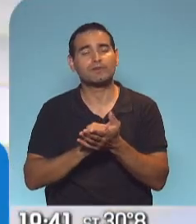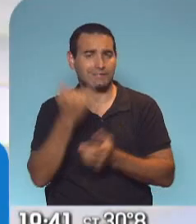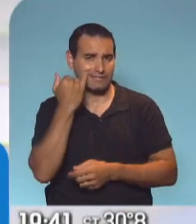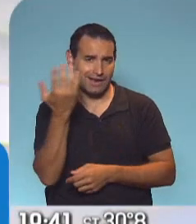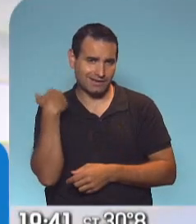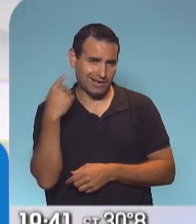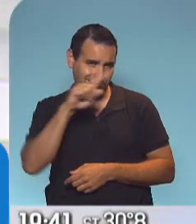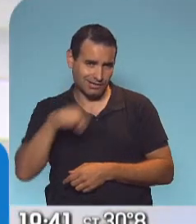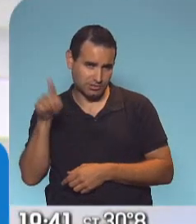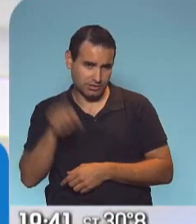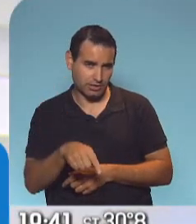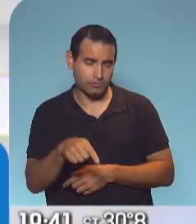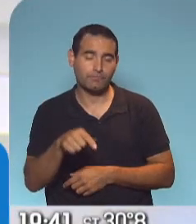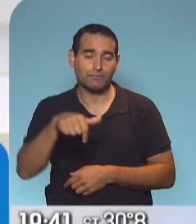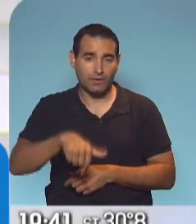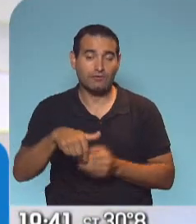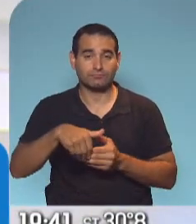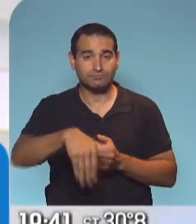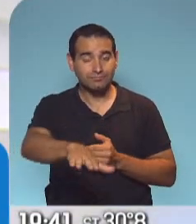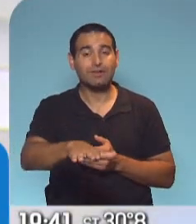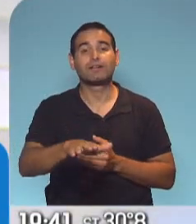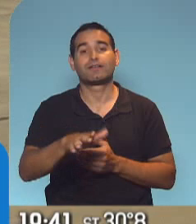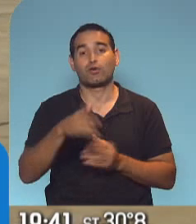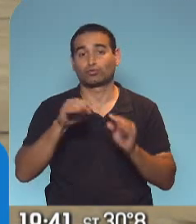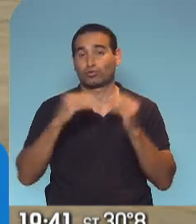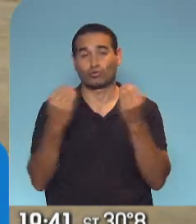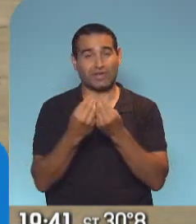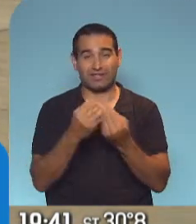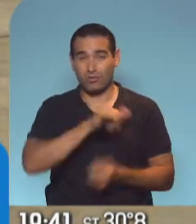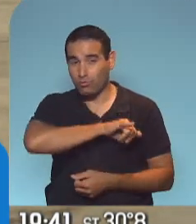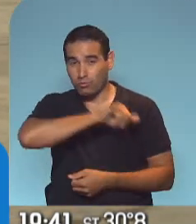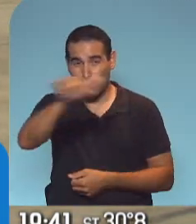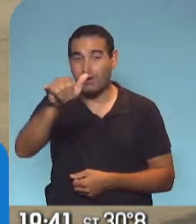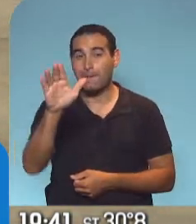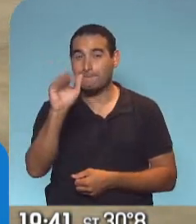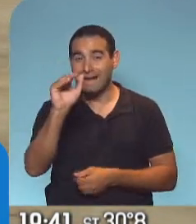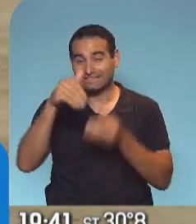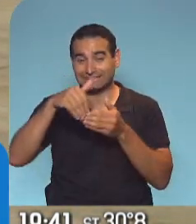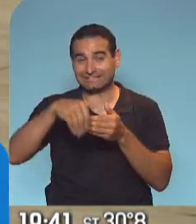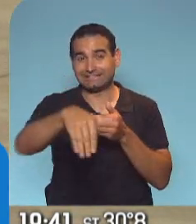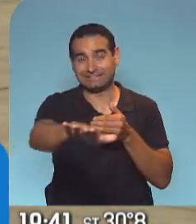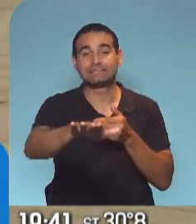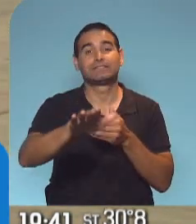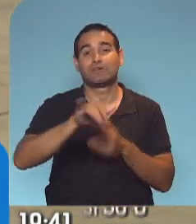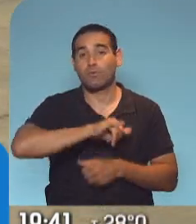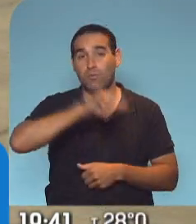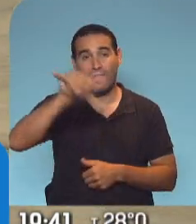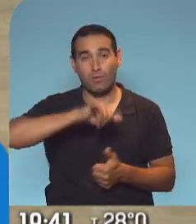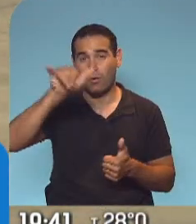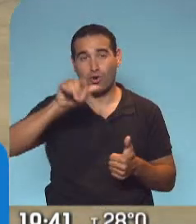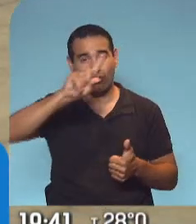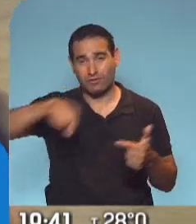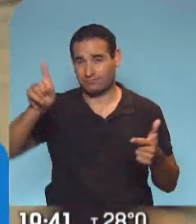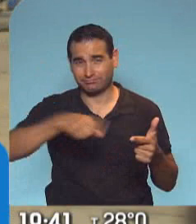cancelados a partir de ahora. Ahora la totalidad de los vuelos a partir del martes quedan